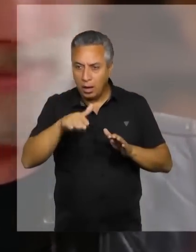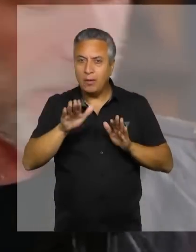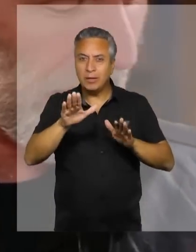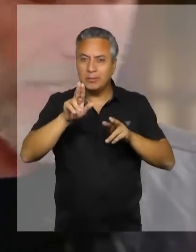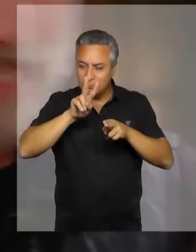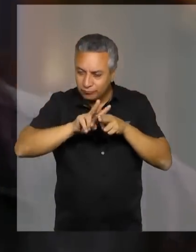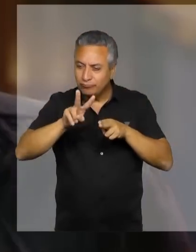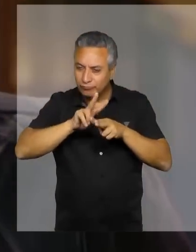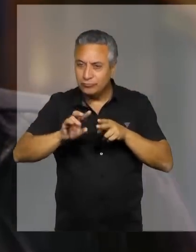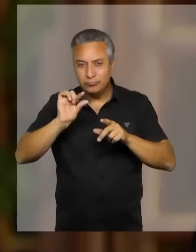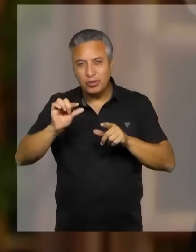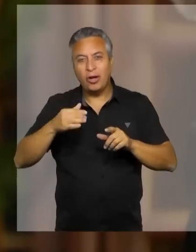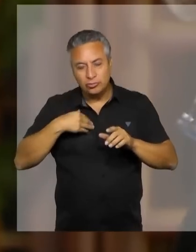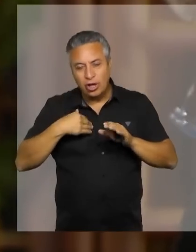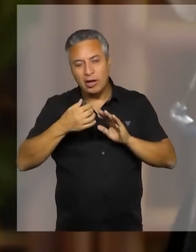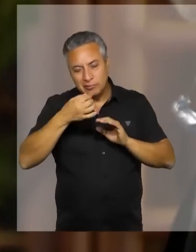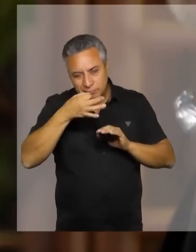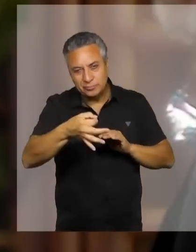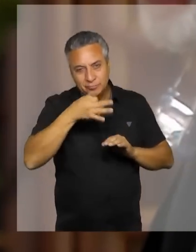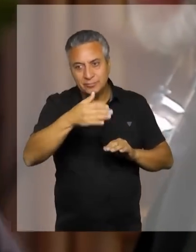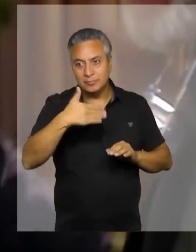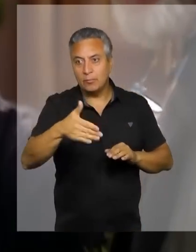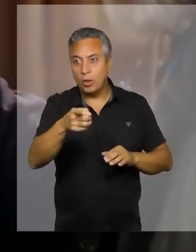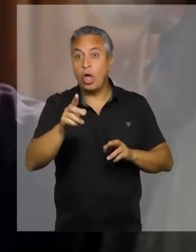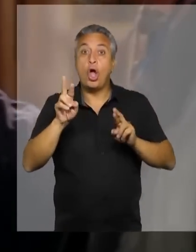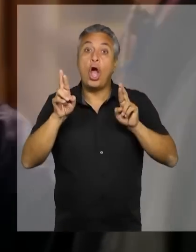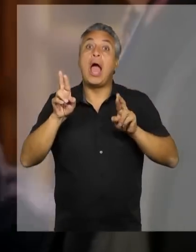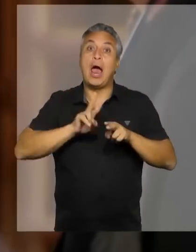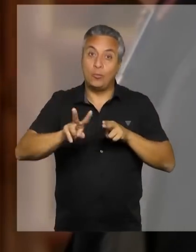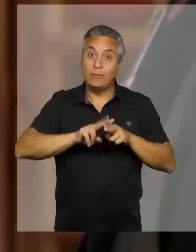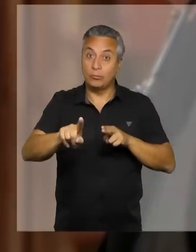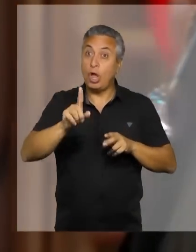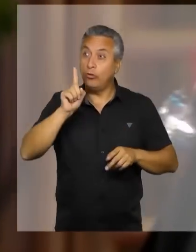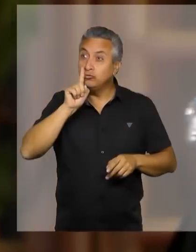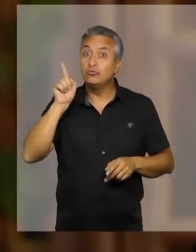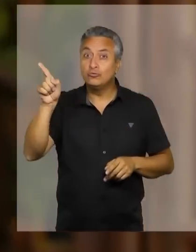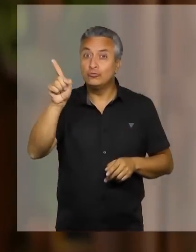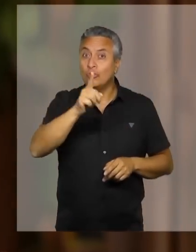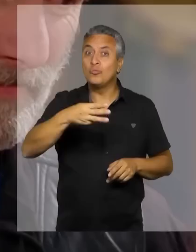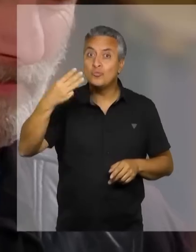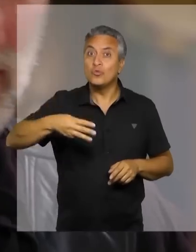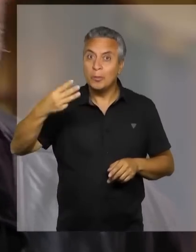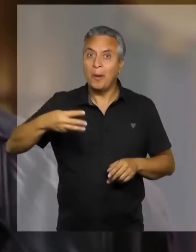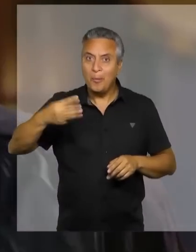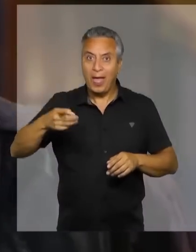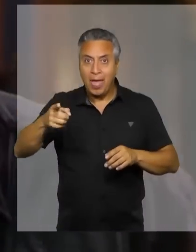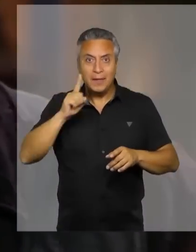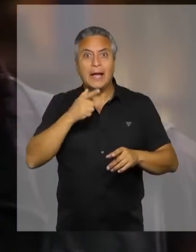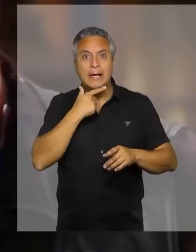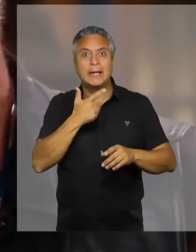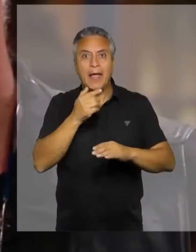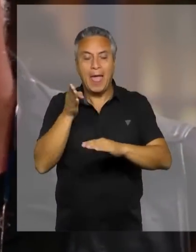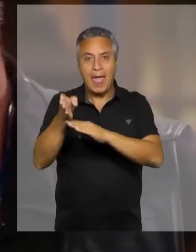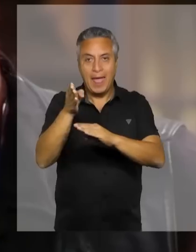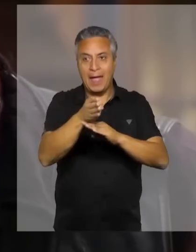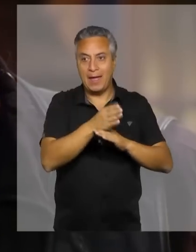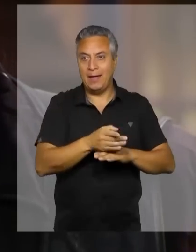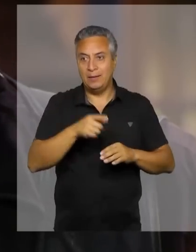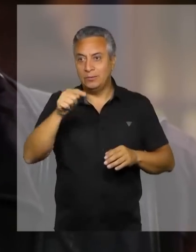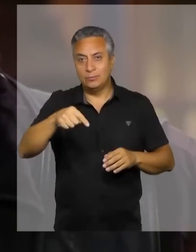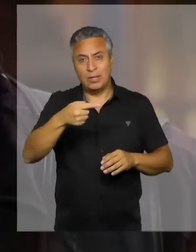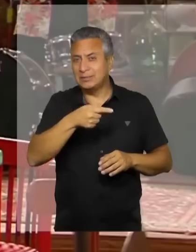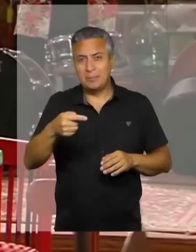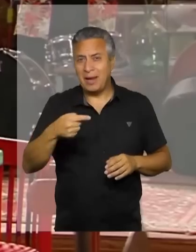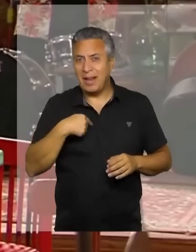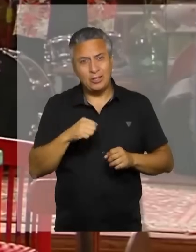conflictos, ahí te voy largando. Ojalá lo resuelva, porque hay varias municipalidades organizando la gira. Sí, pero esta semana yo no puedo.